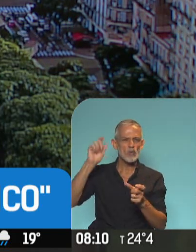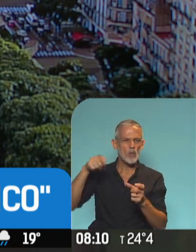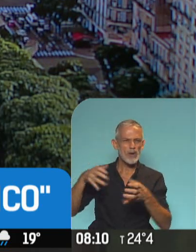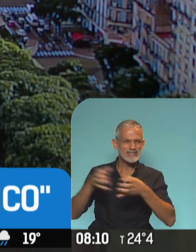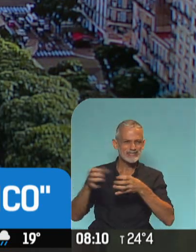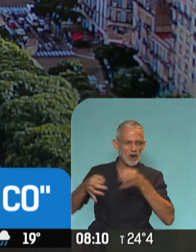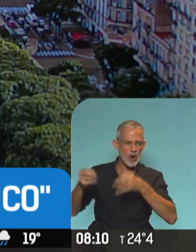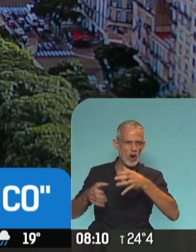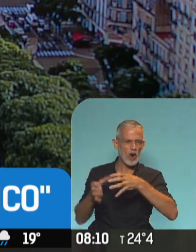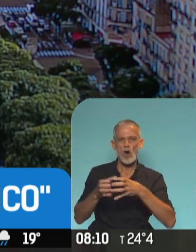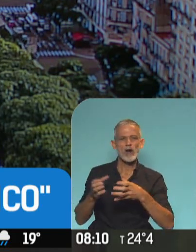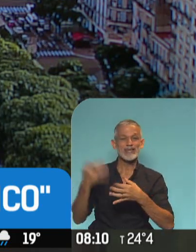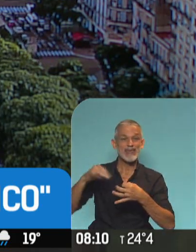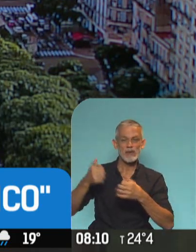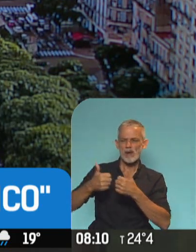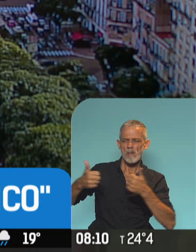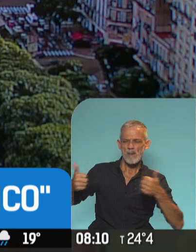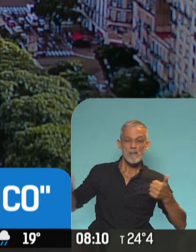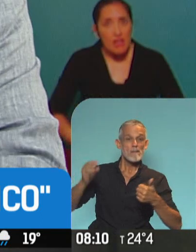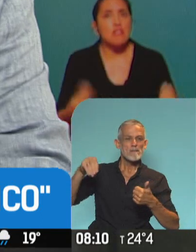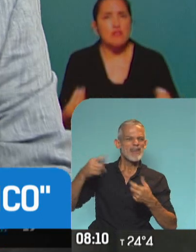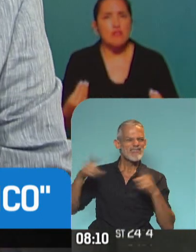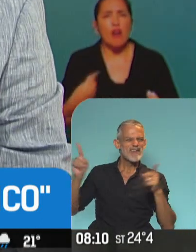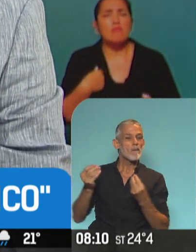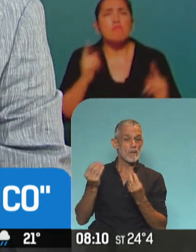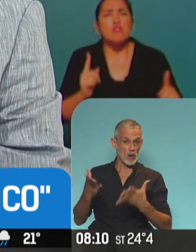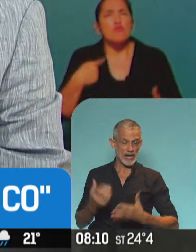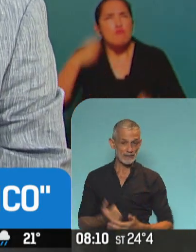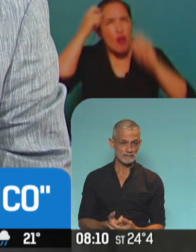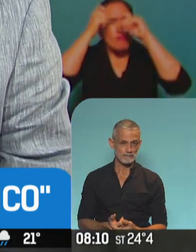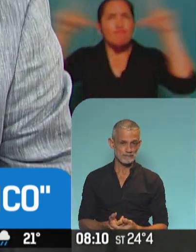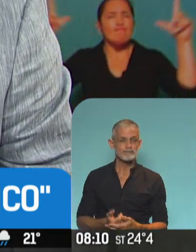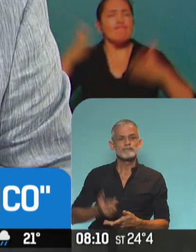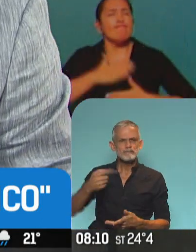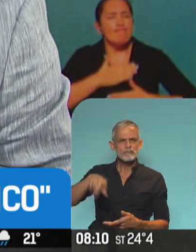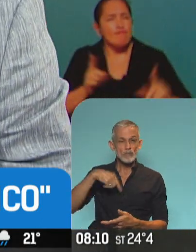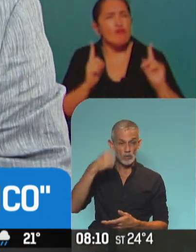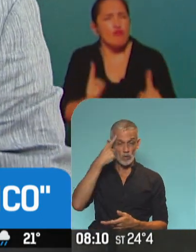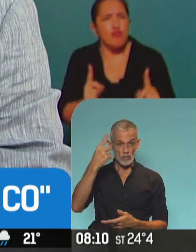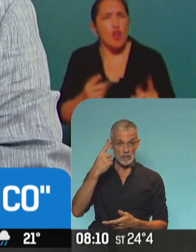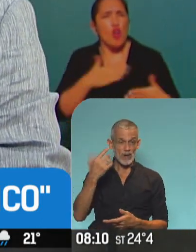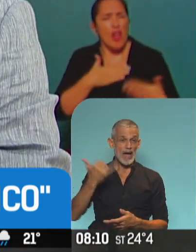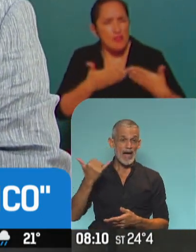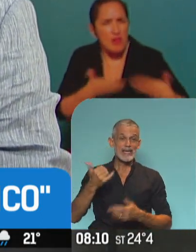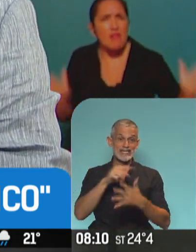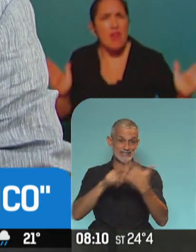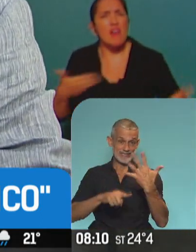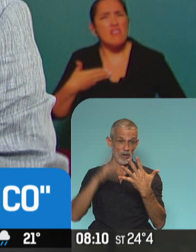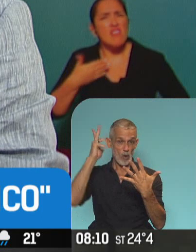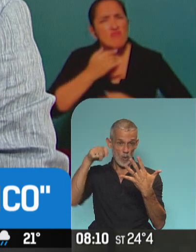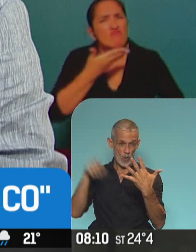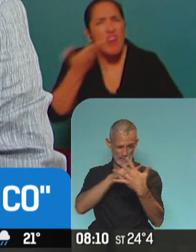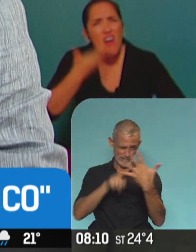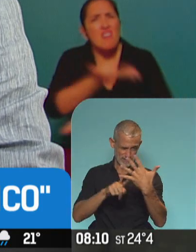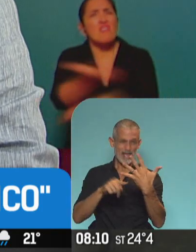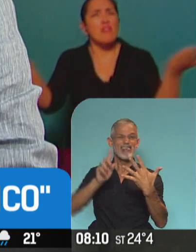¿Por qué con más miembros la Corte debería ser distinta? Porque en principio nosotros lo que tenemos es que hay 5 jueces de los cuales